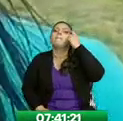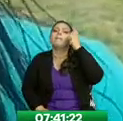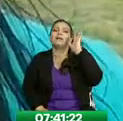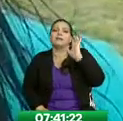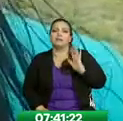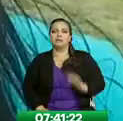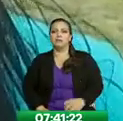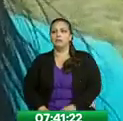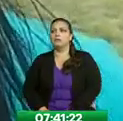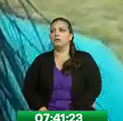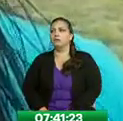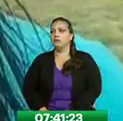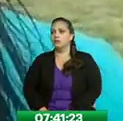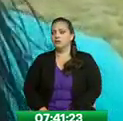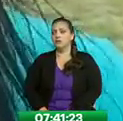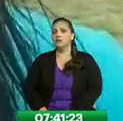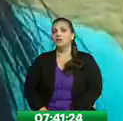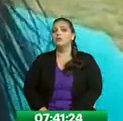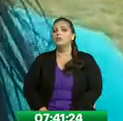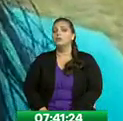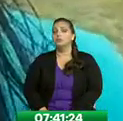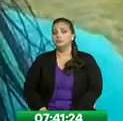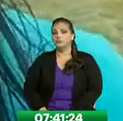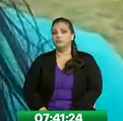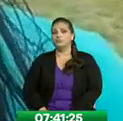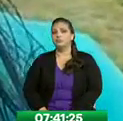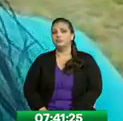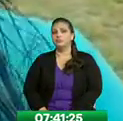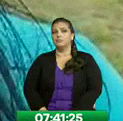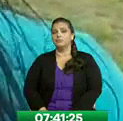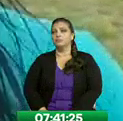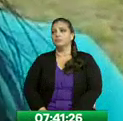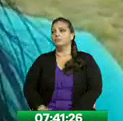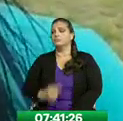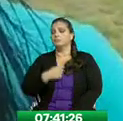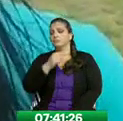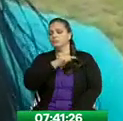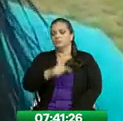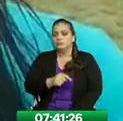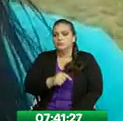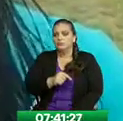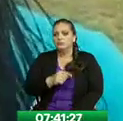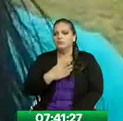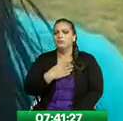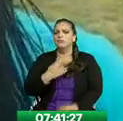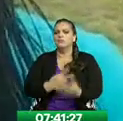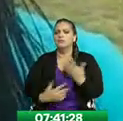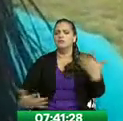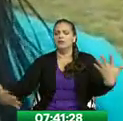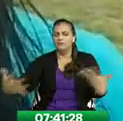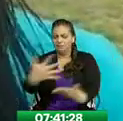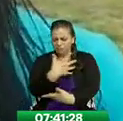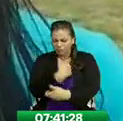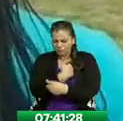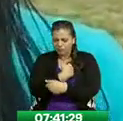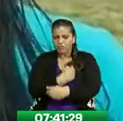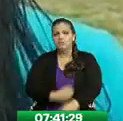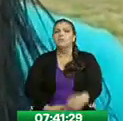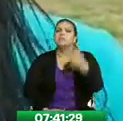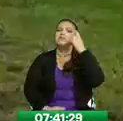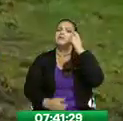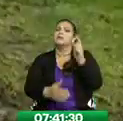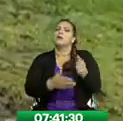dice que nos pensamos que salir así de ir para la coneta. Mientras tanto ahí ir para abajo, no pensamos ver a mi hijo, yo no pensé ver a mi